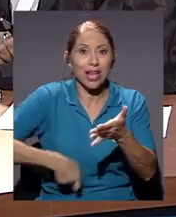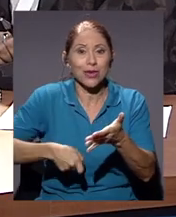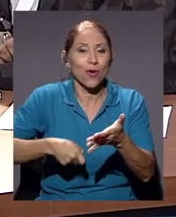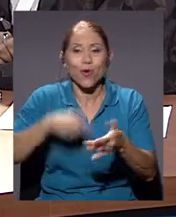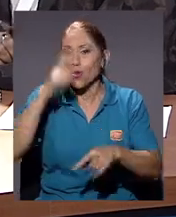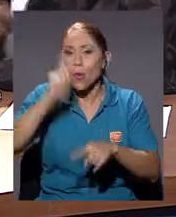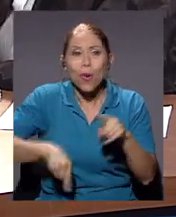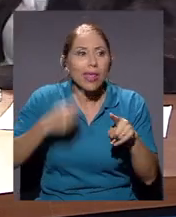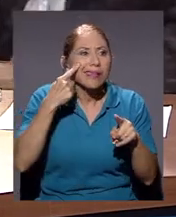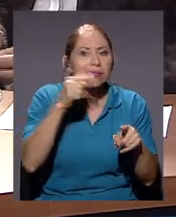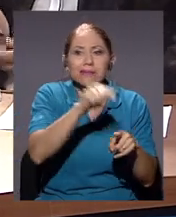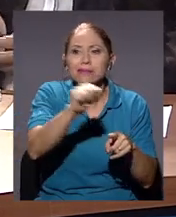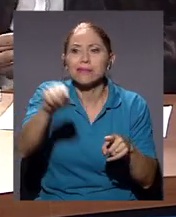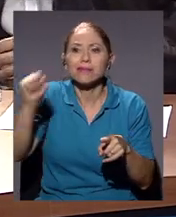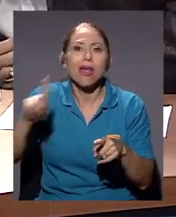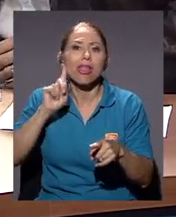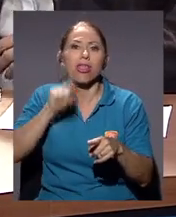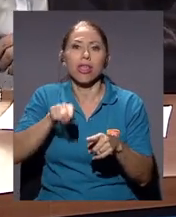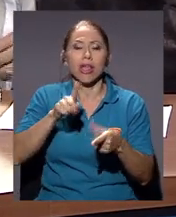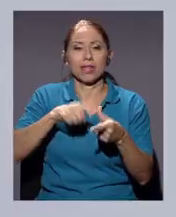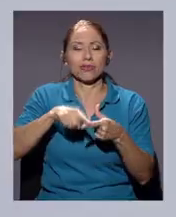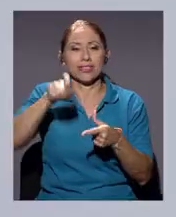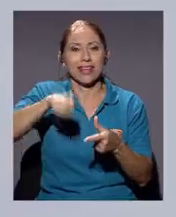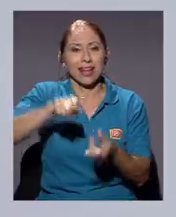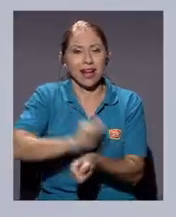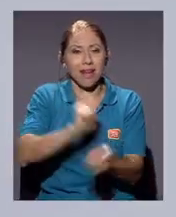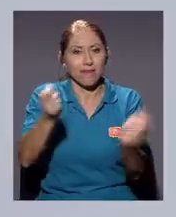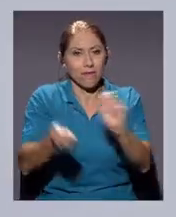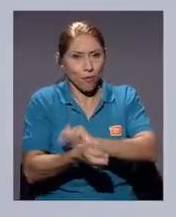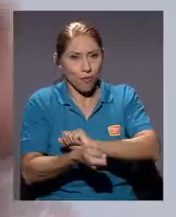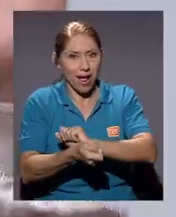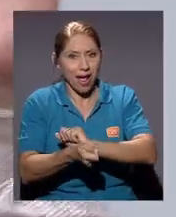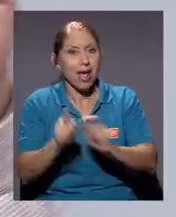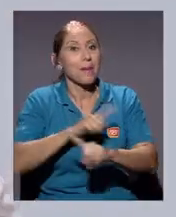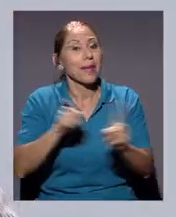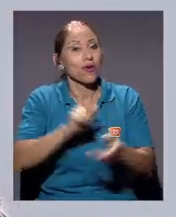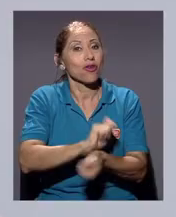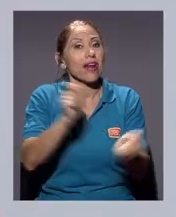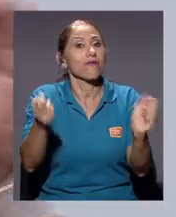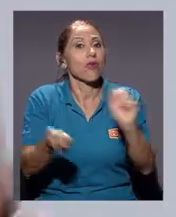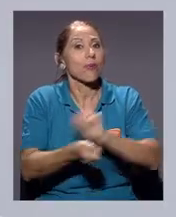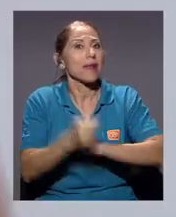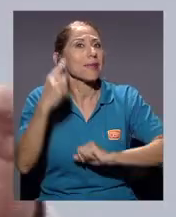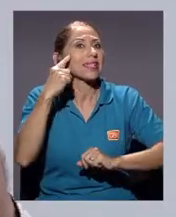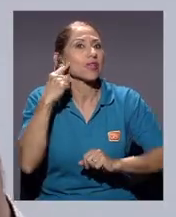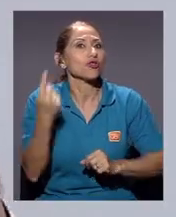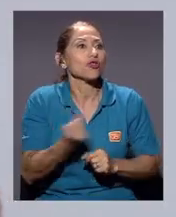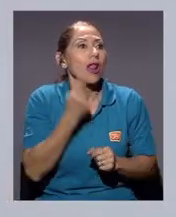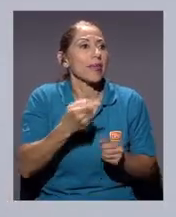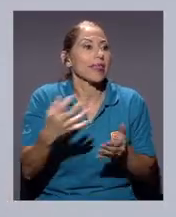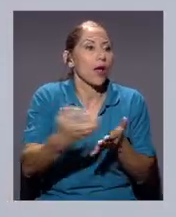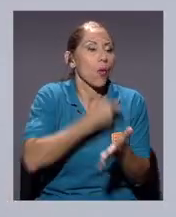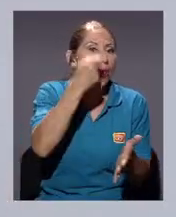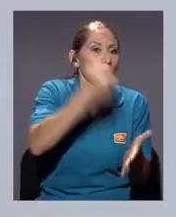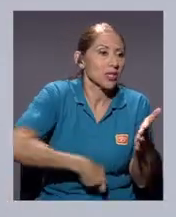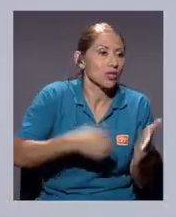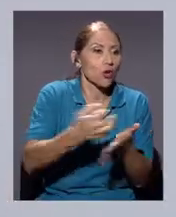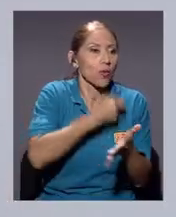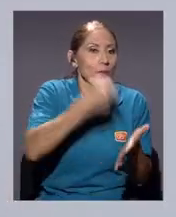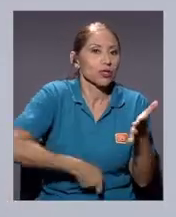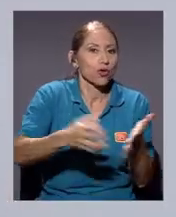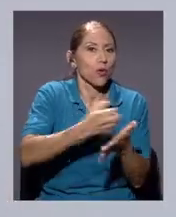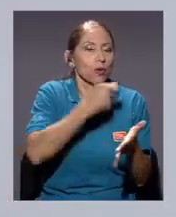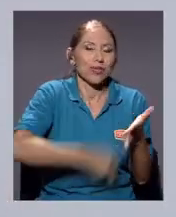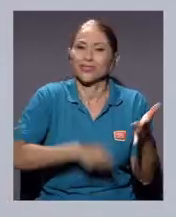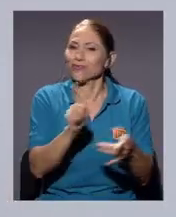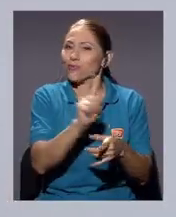captar todas las fuentes entonces de ahí se requiere la reforma pero la reforma nada más viéndola desde el incremento de ingresos vía impuestos es insuficiente